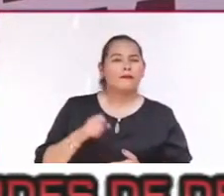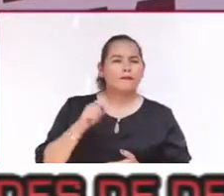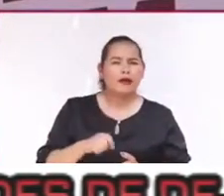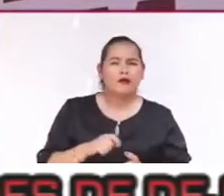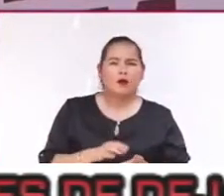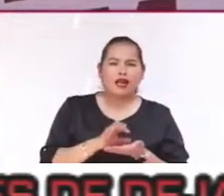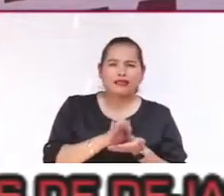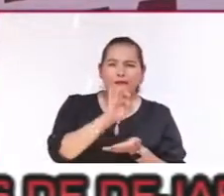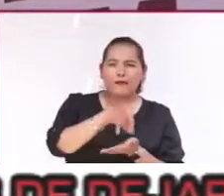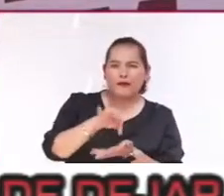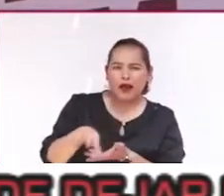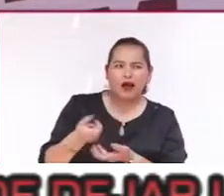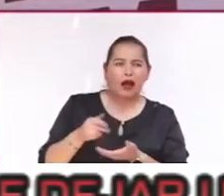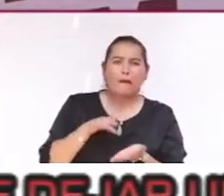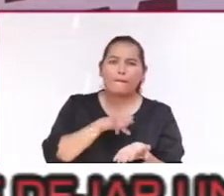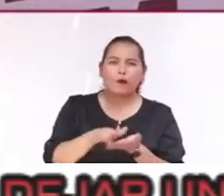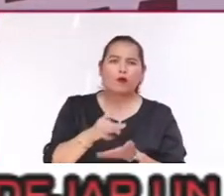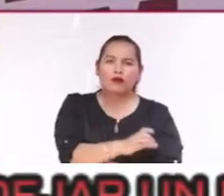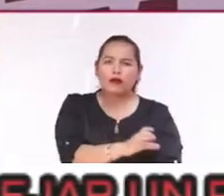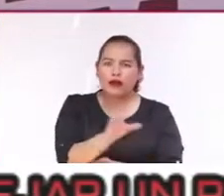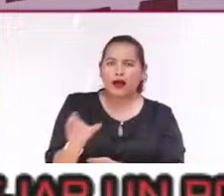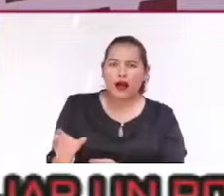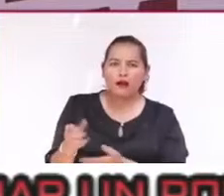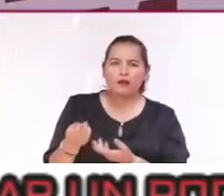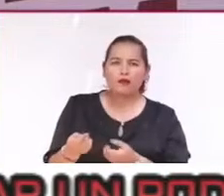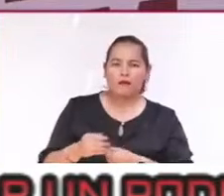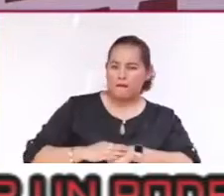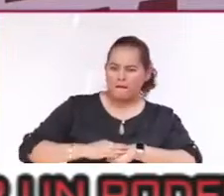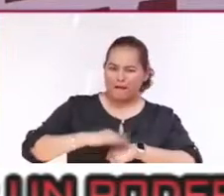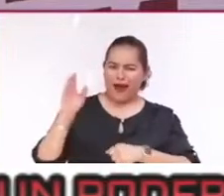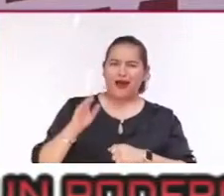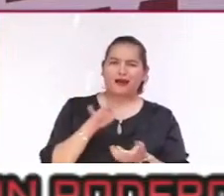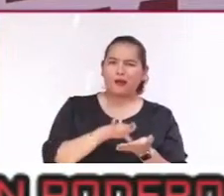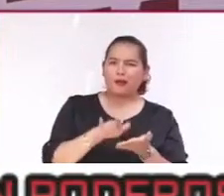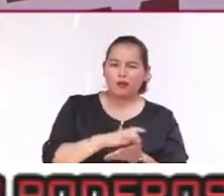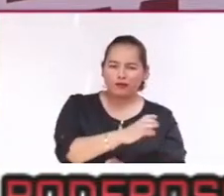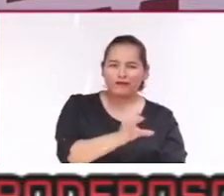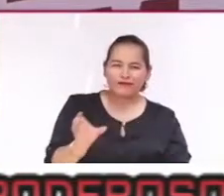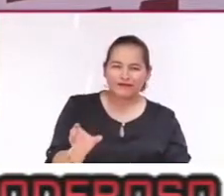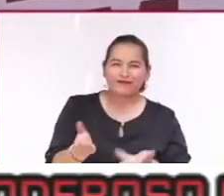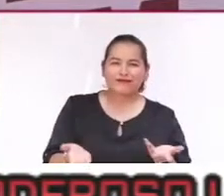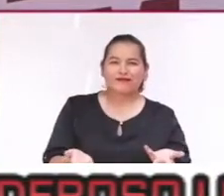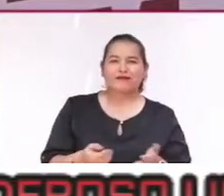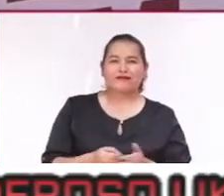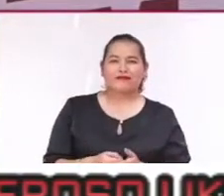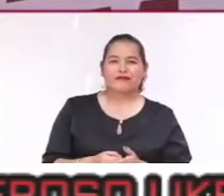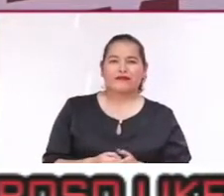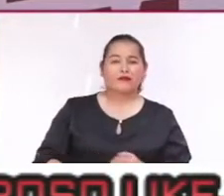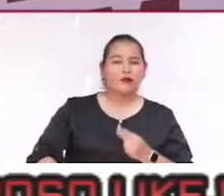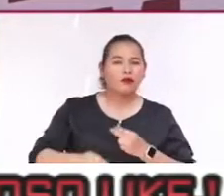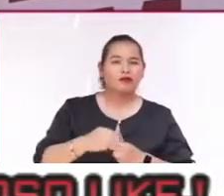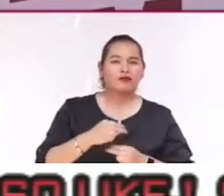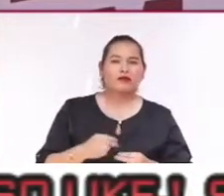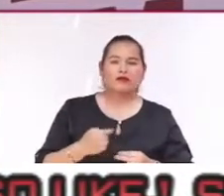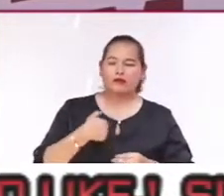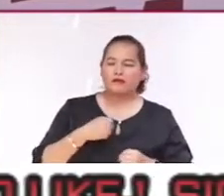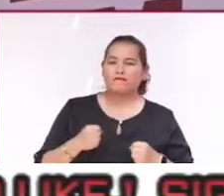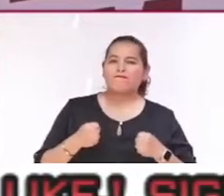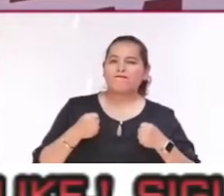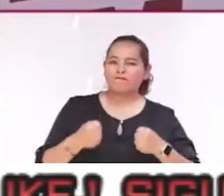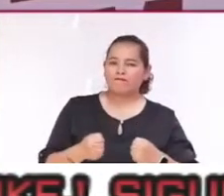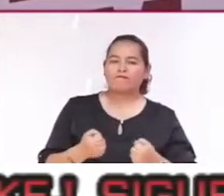apoyo al campo. Es más, vamos a dar más apoyo al campo. Vamos a garantizar